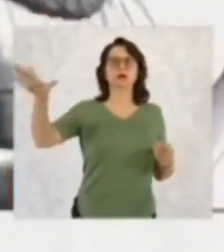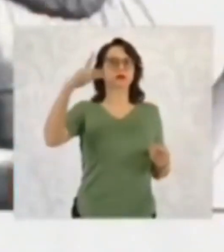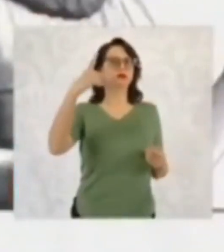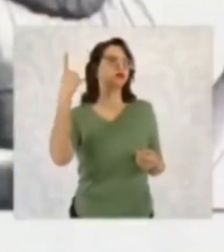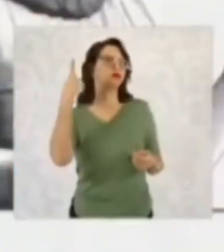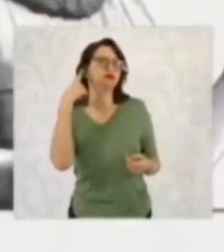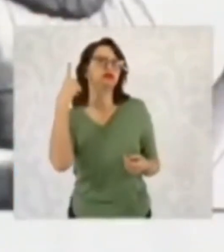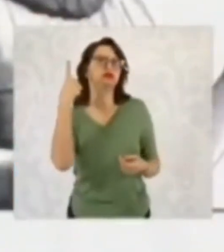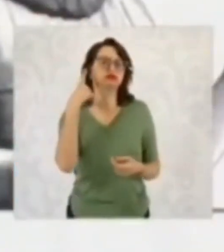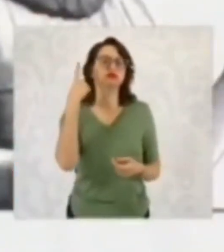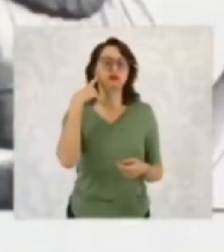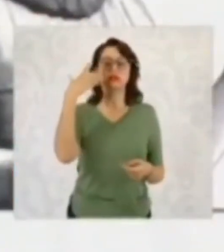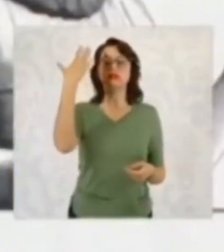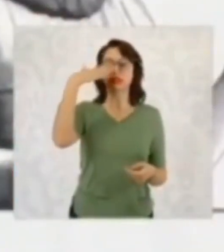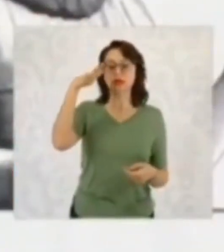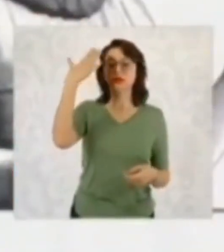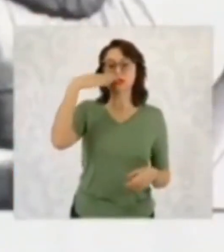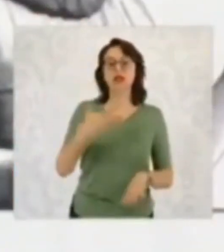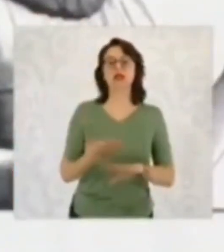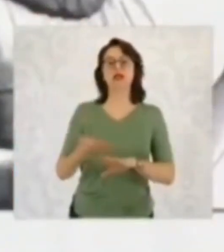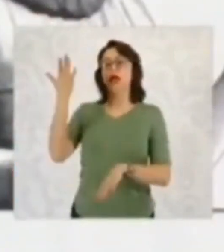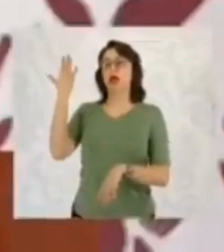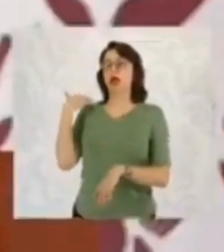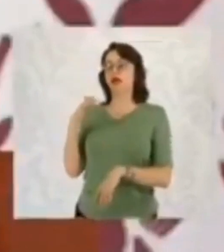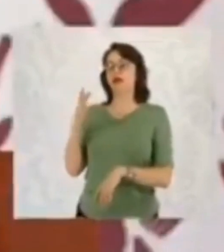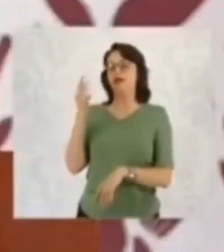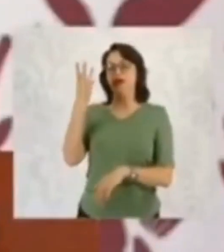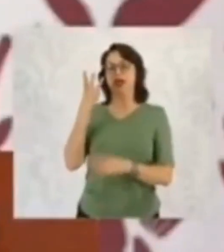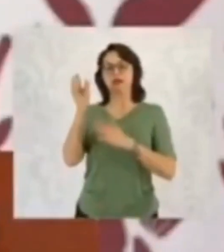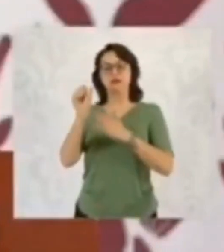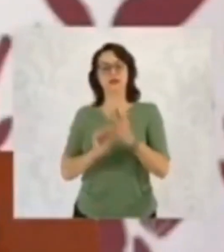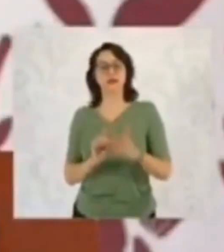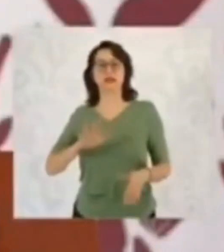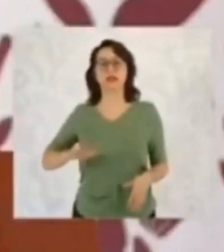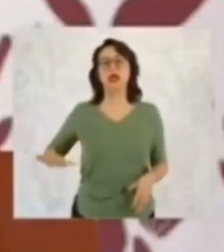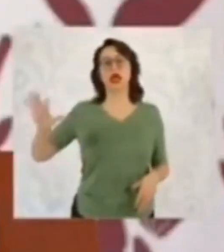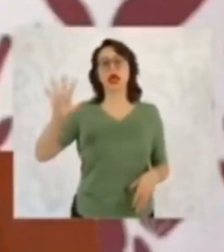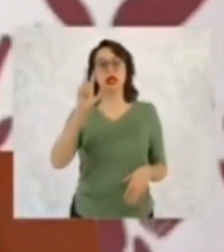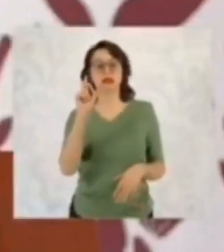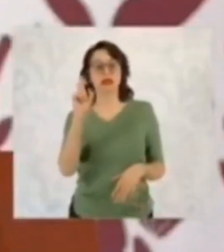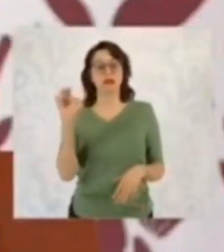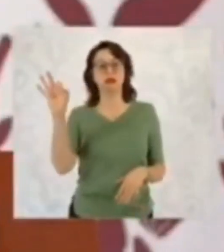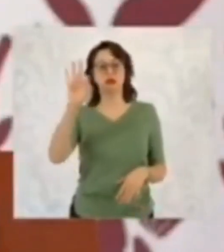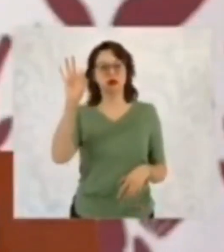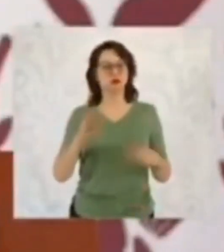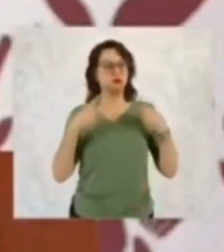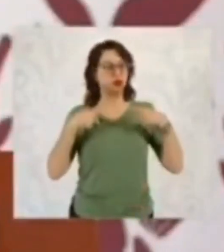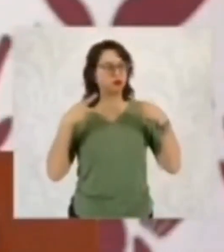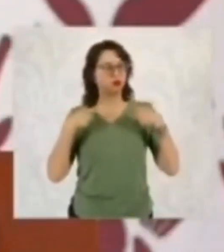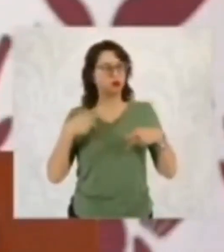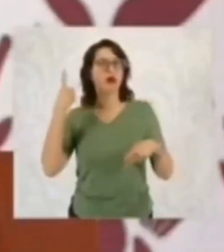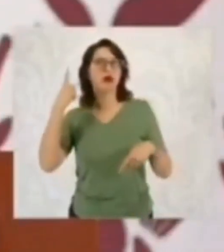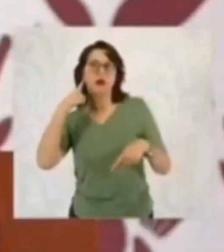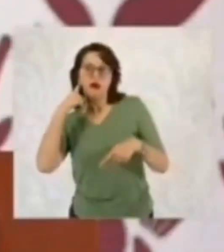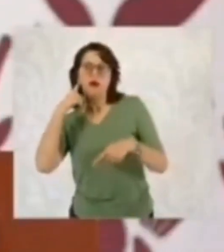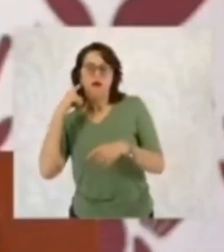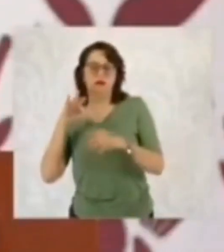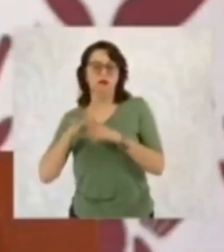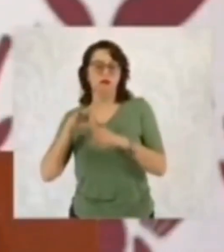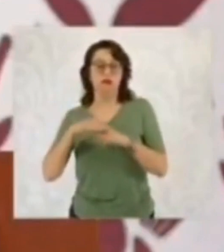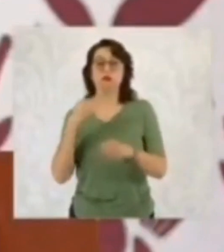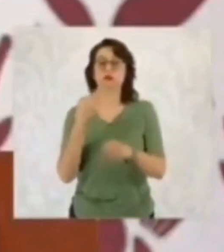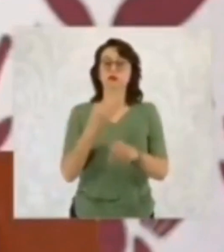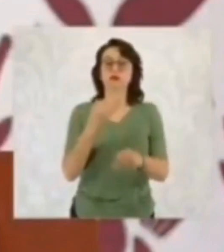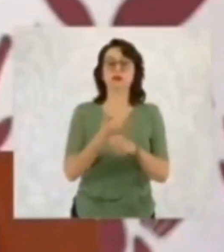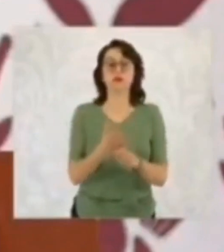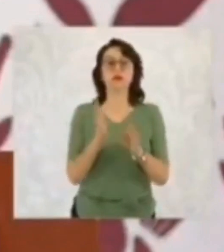Hace como 3 meses solamente el 30% sabía y ahora está como en el 60%. Entonces todavía hay que